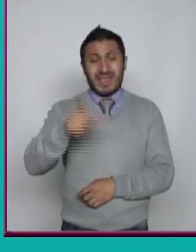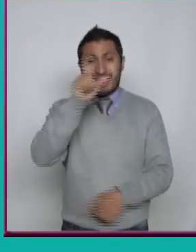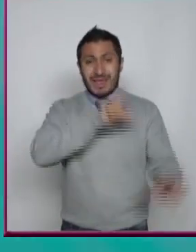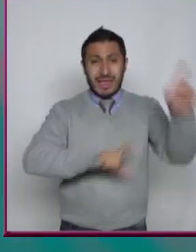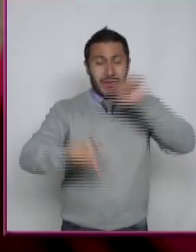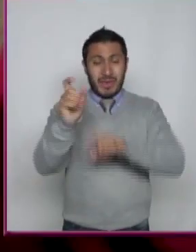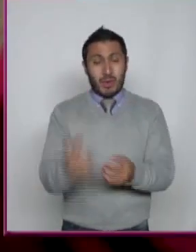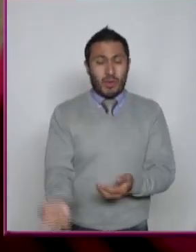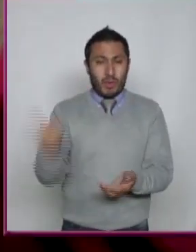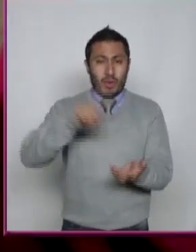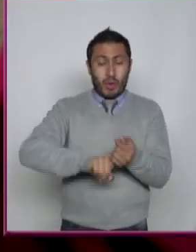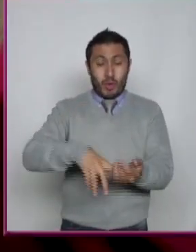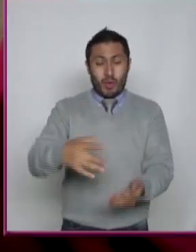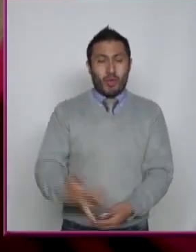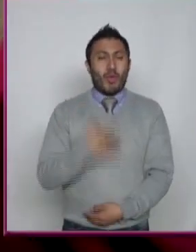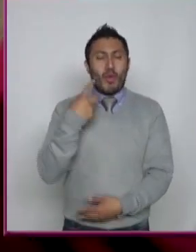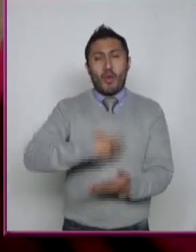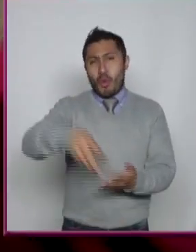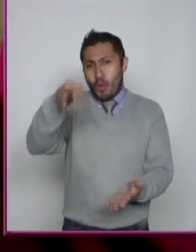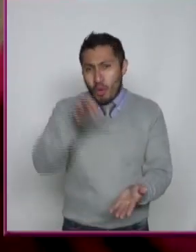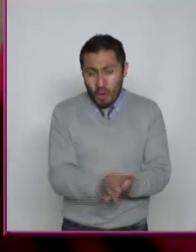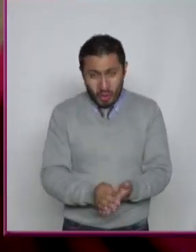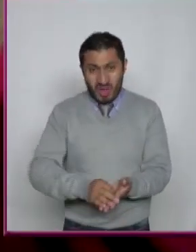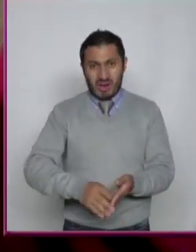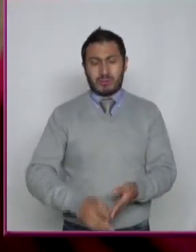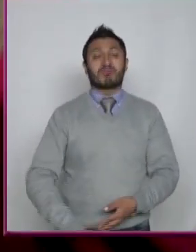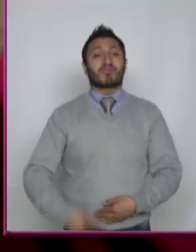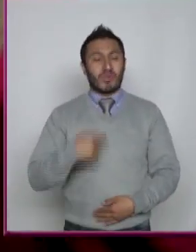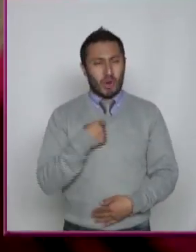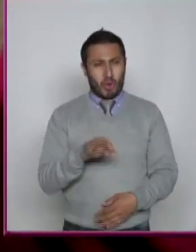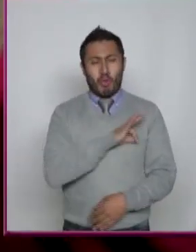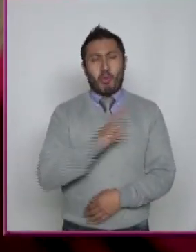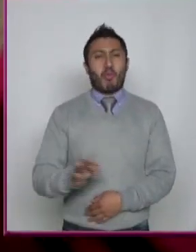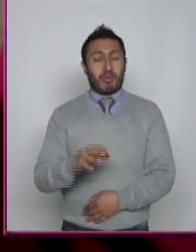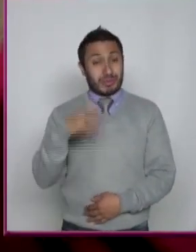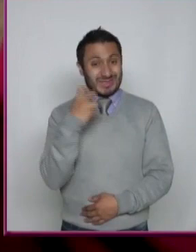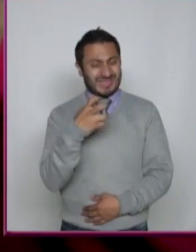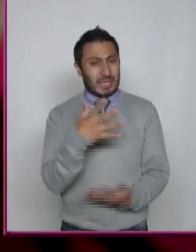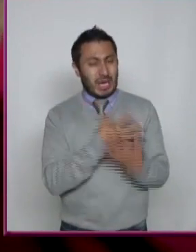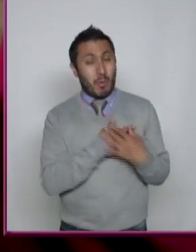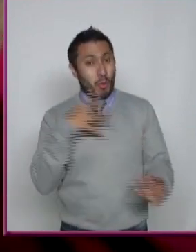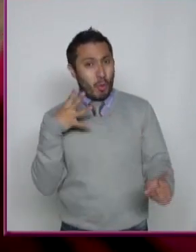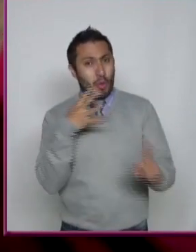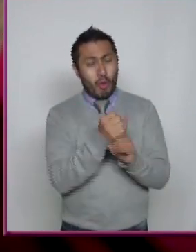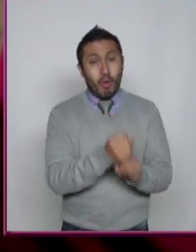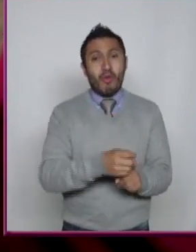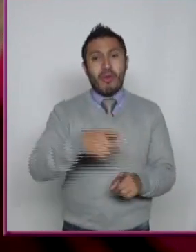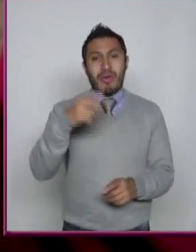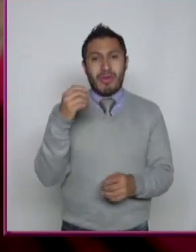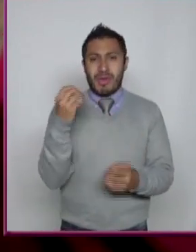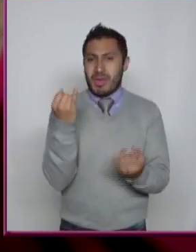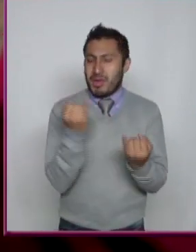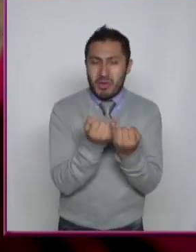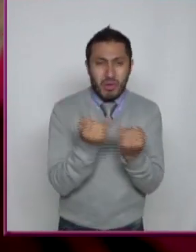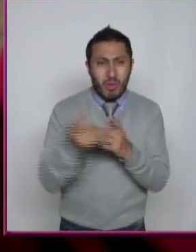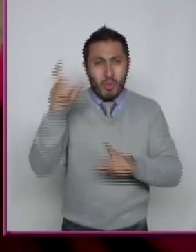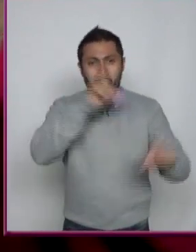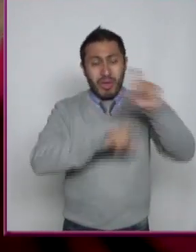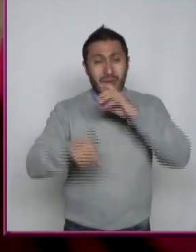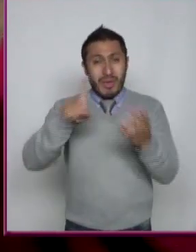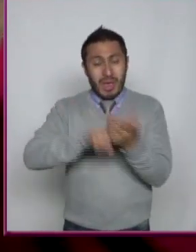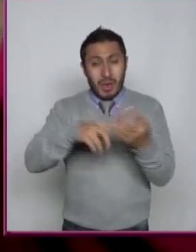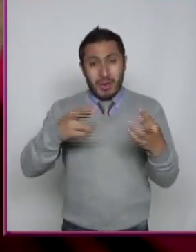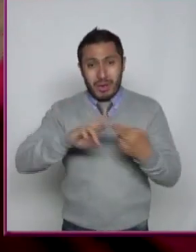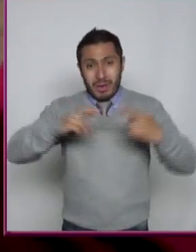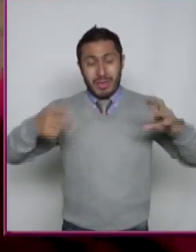más valientes, como que podríamos tomar riesgos por este amor. Además de que es la sustancia encargada de generar el vínculo entre yo y la otra